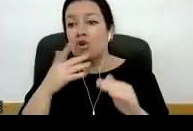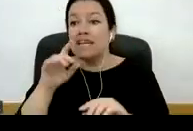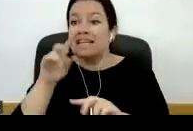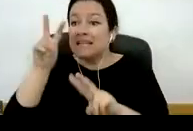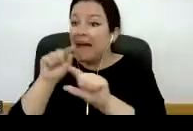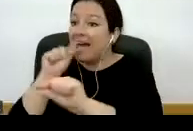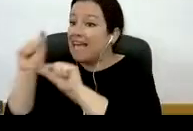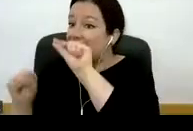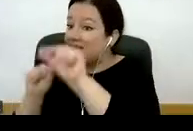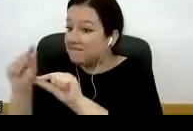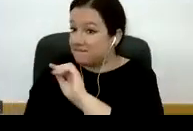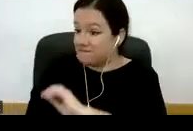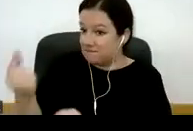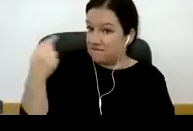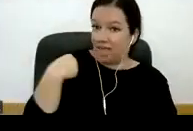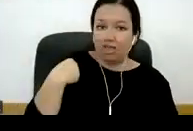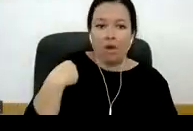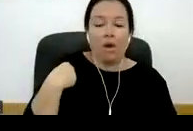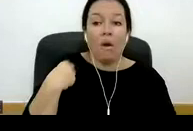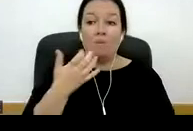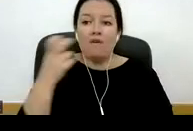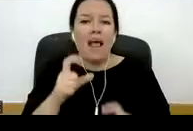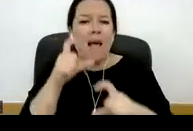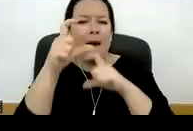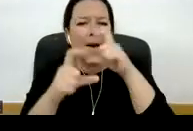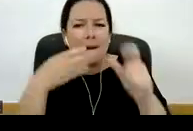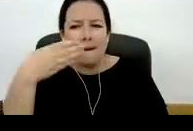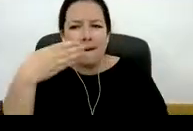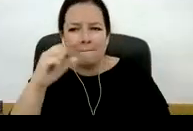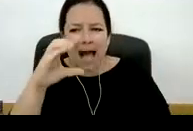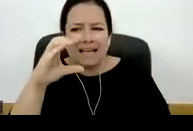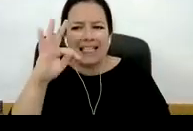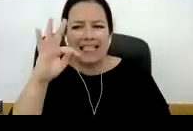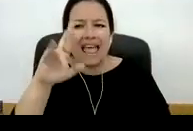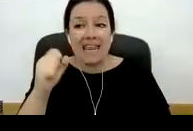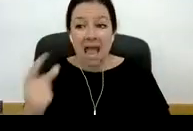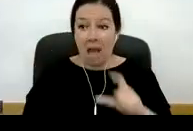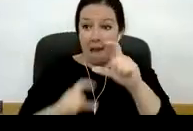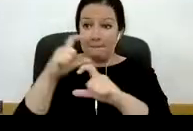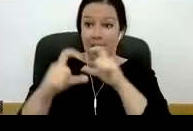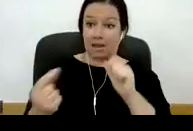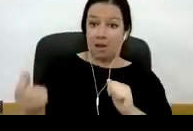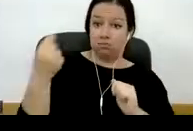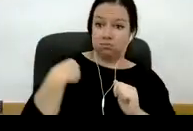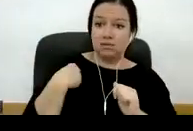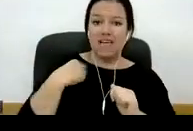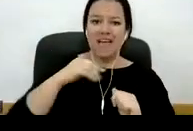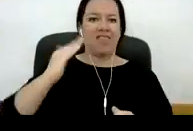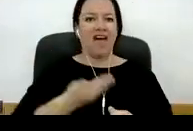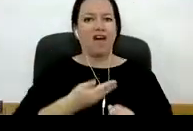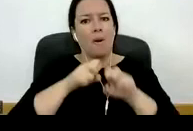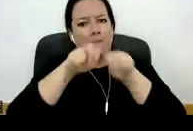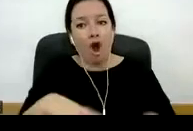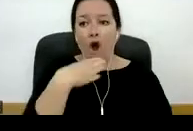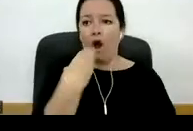las infecciones, caso de entrar una bacteria dentro de la sangre, va a hacer muchísimo más daño que una persona más